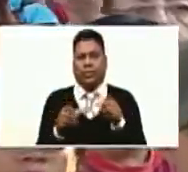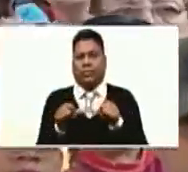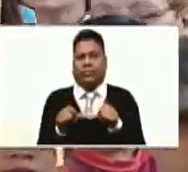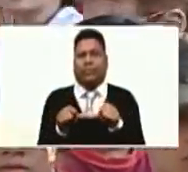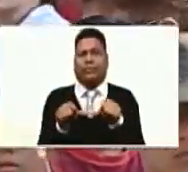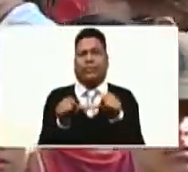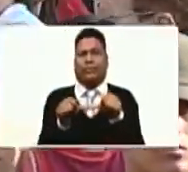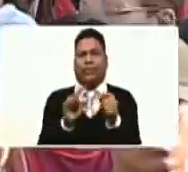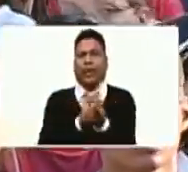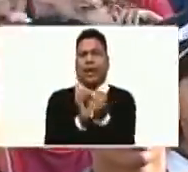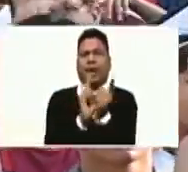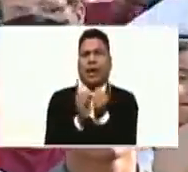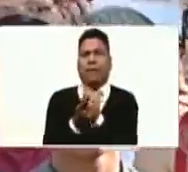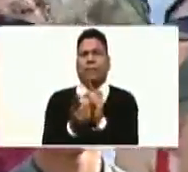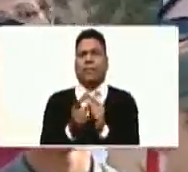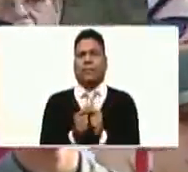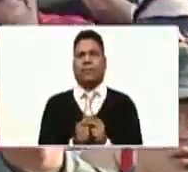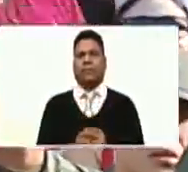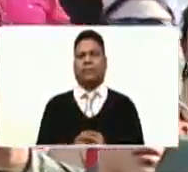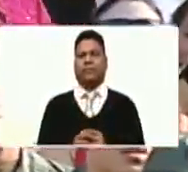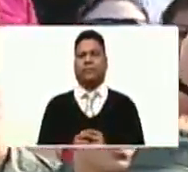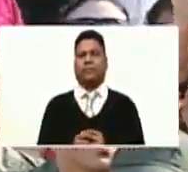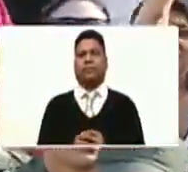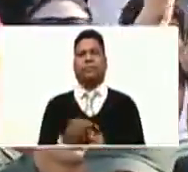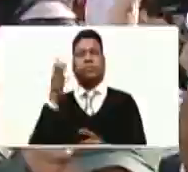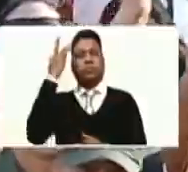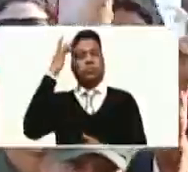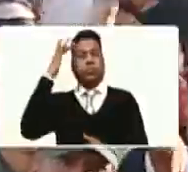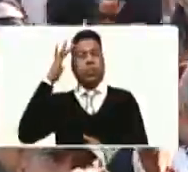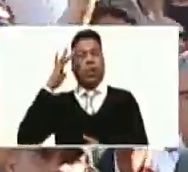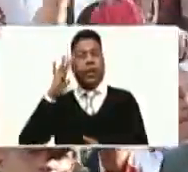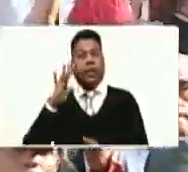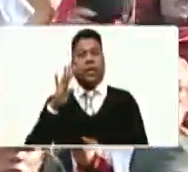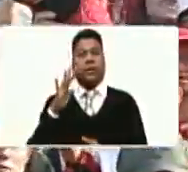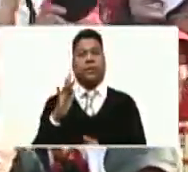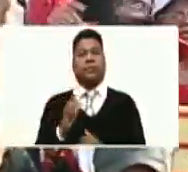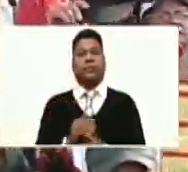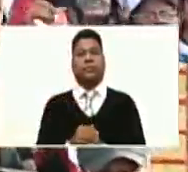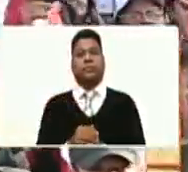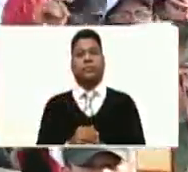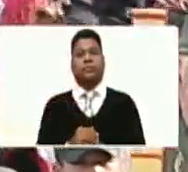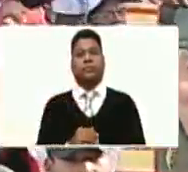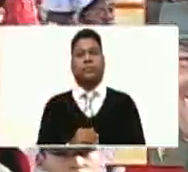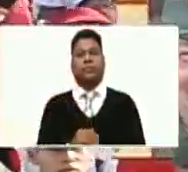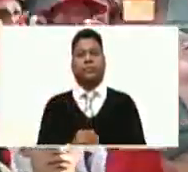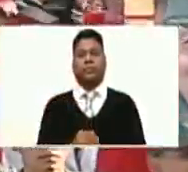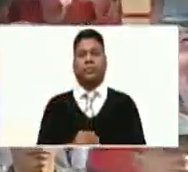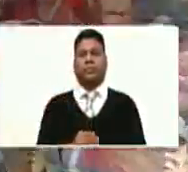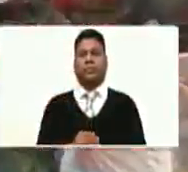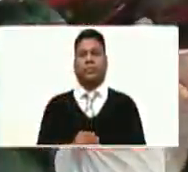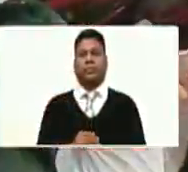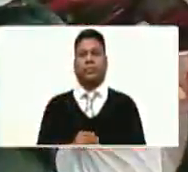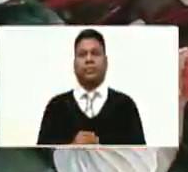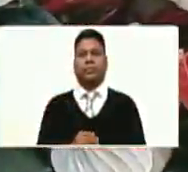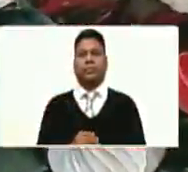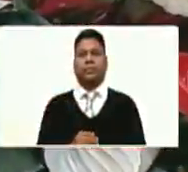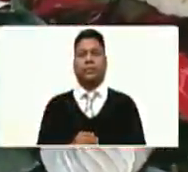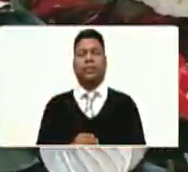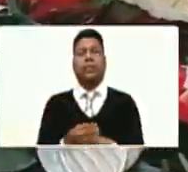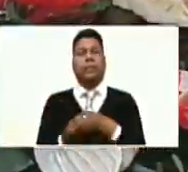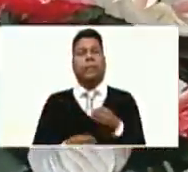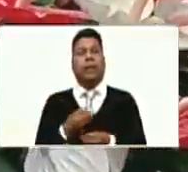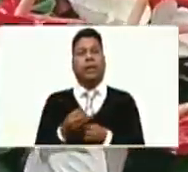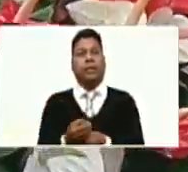eso yo creo que hoy más que nunca se amerita la unidad, pero los partidos de izquierda deben reunirse para no solamente echar discursos,